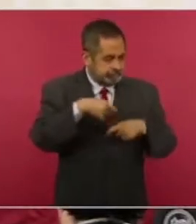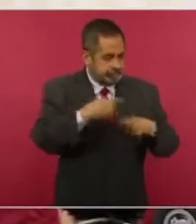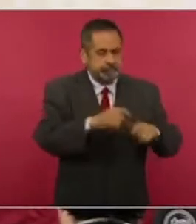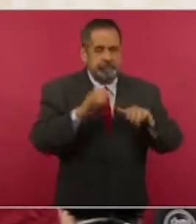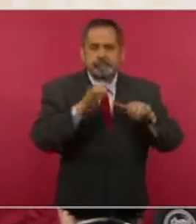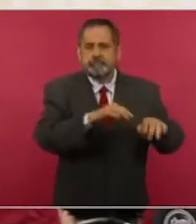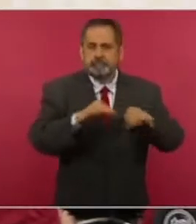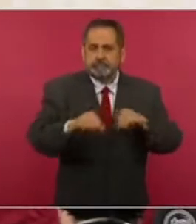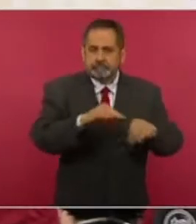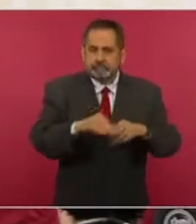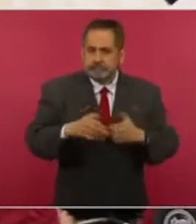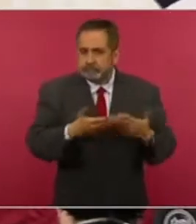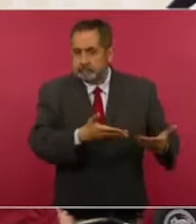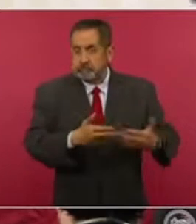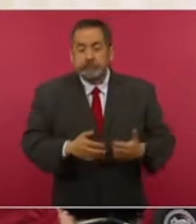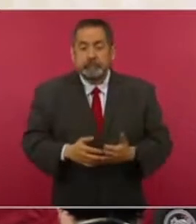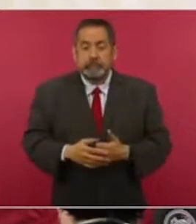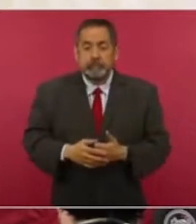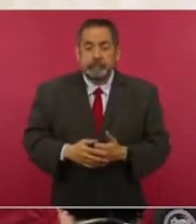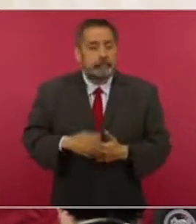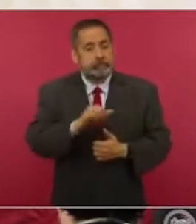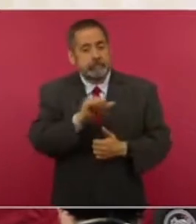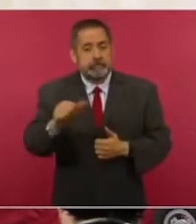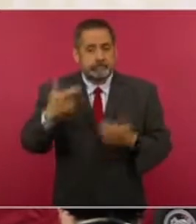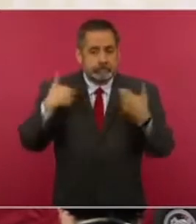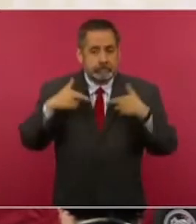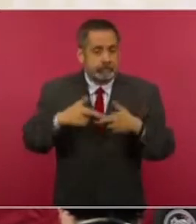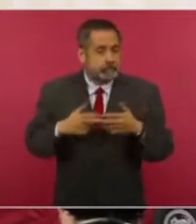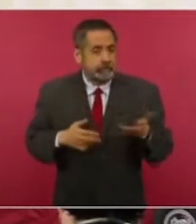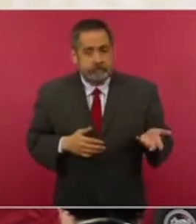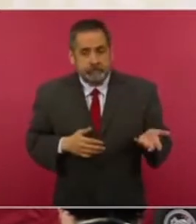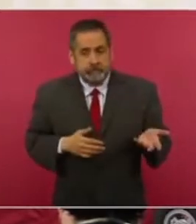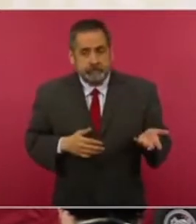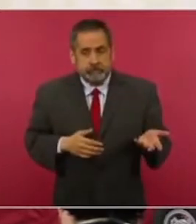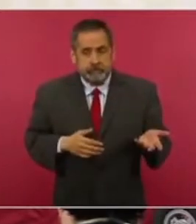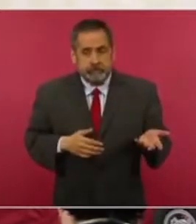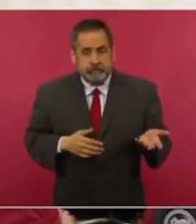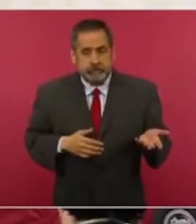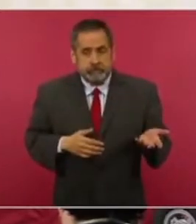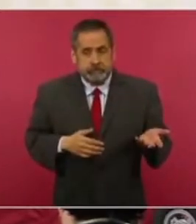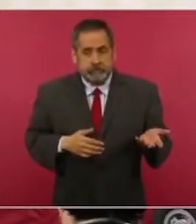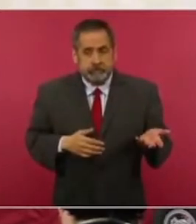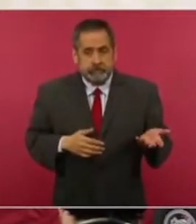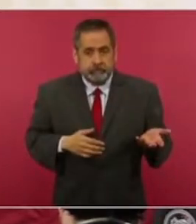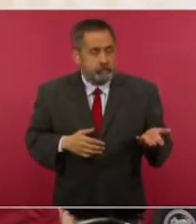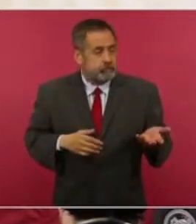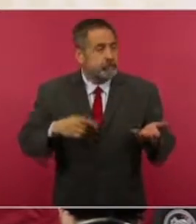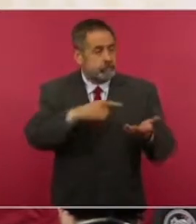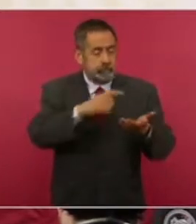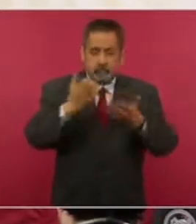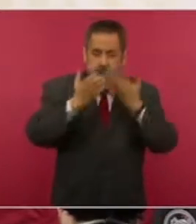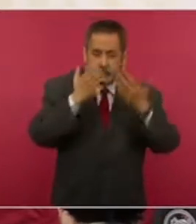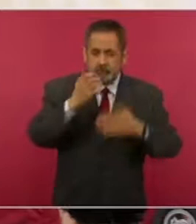contratación de maestros, que el que sale de una